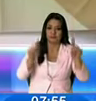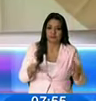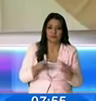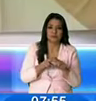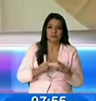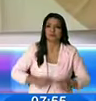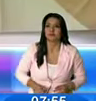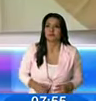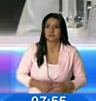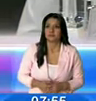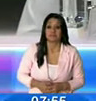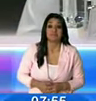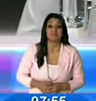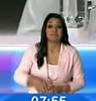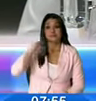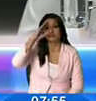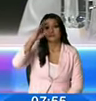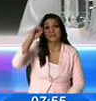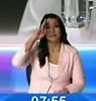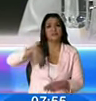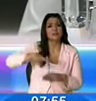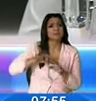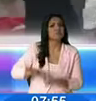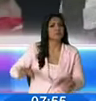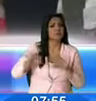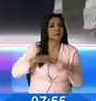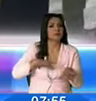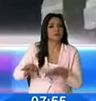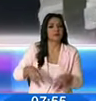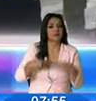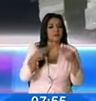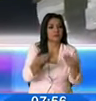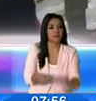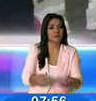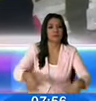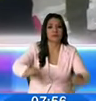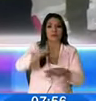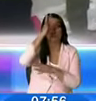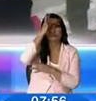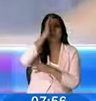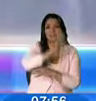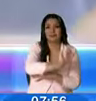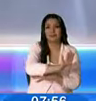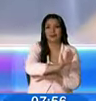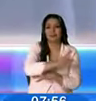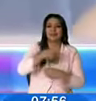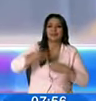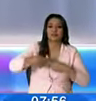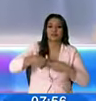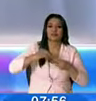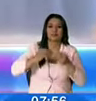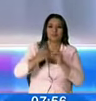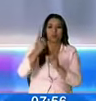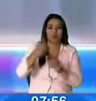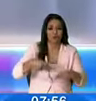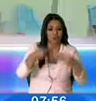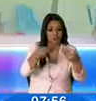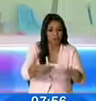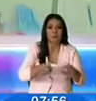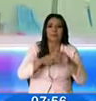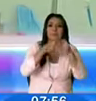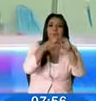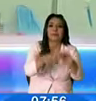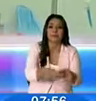esta importante labor, la Policía Nacional facilitará las instalaciones y equipamiento del Hospital de Quito número 1, donde se